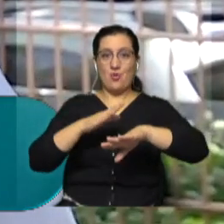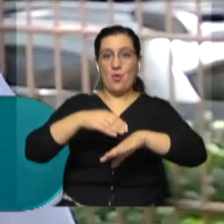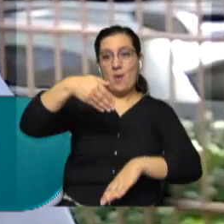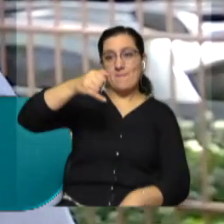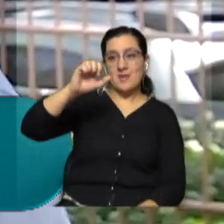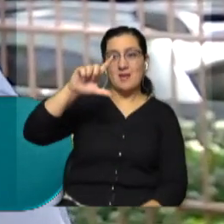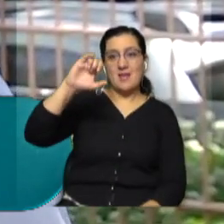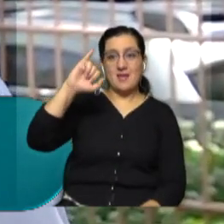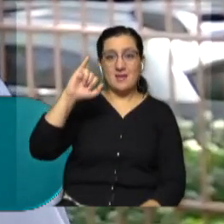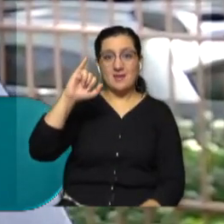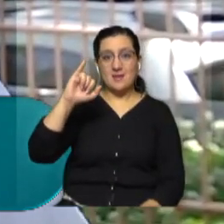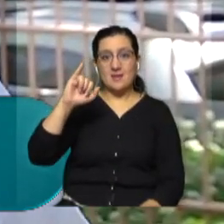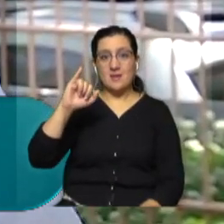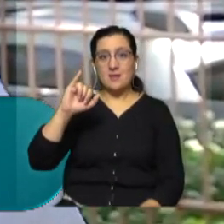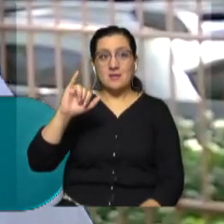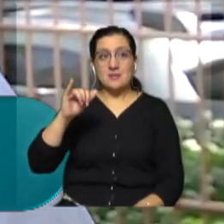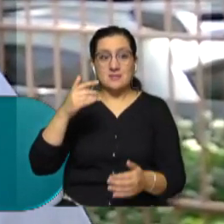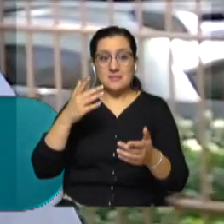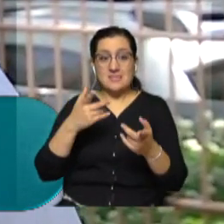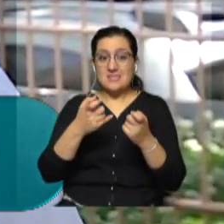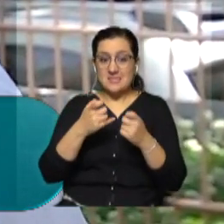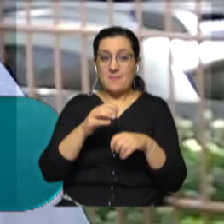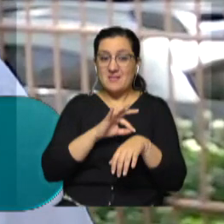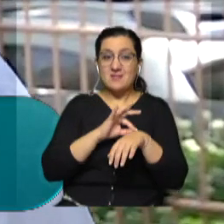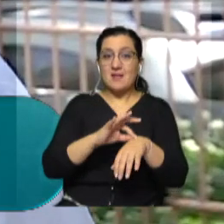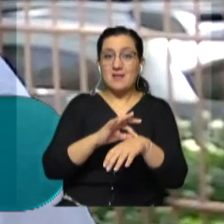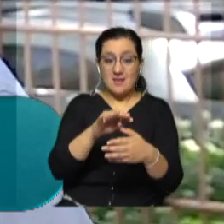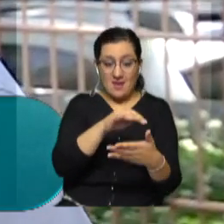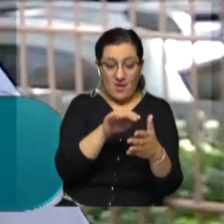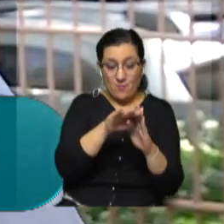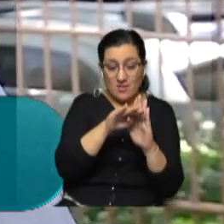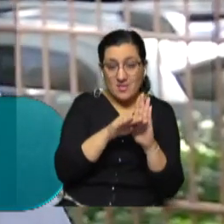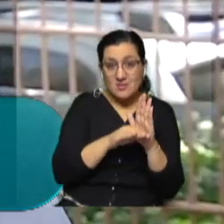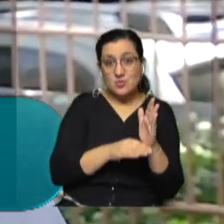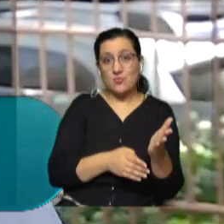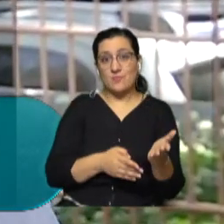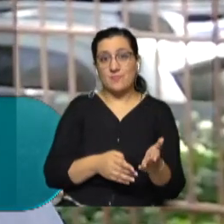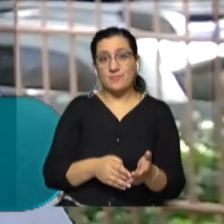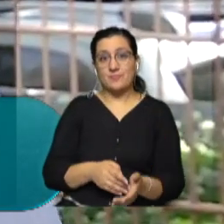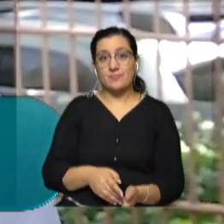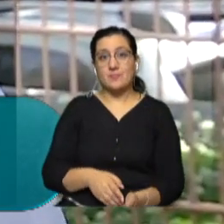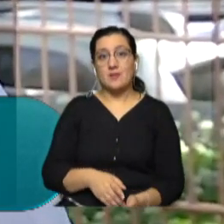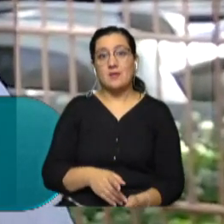Milei está un poco más encorsetado, digamos que es un amateur dentro de la política, y obviamente